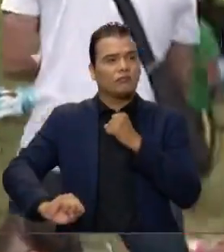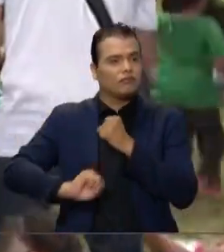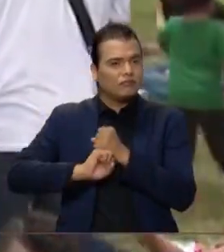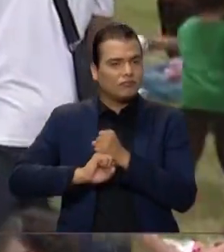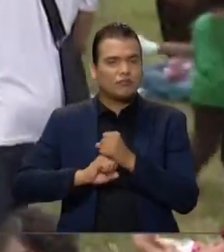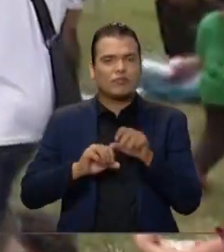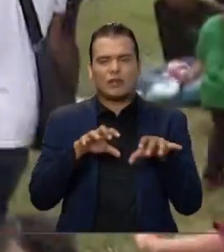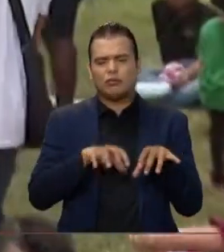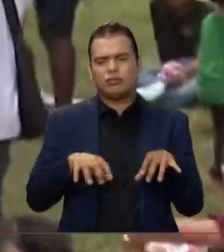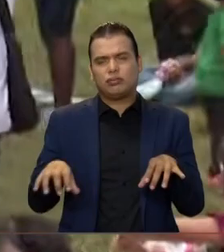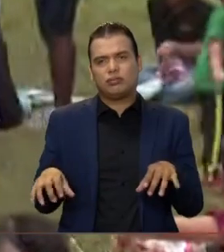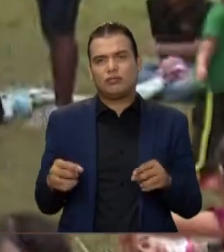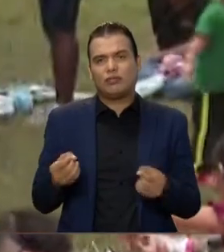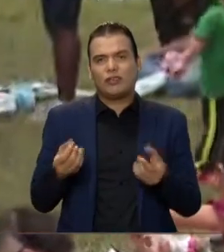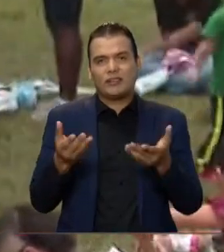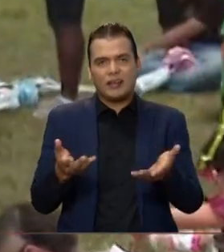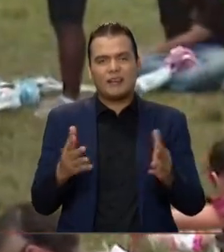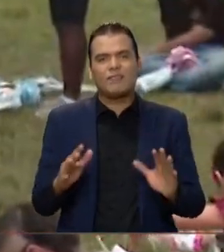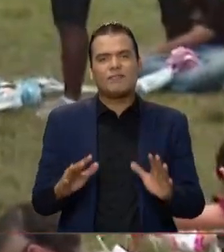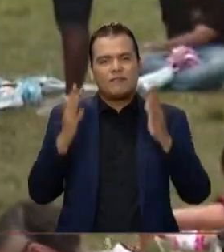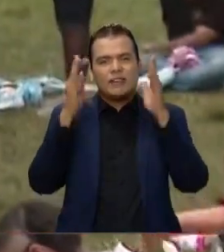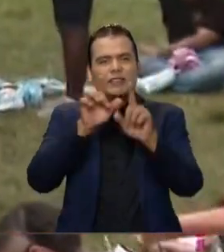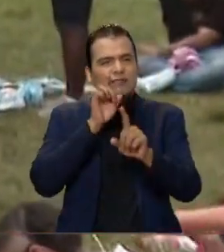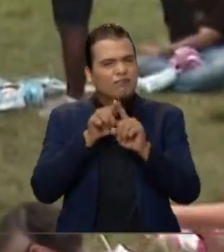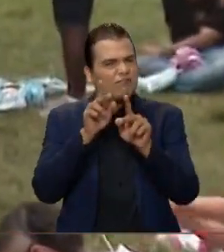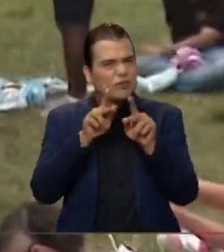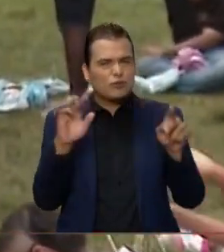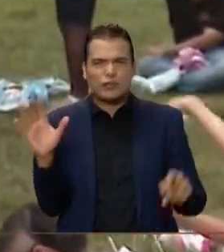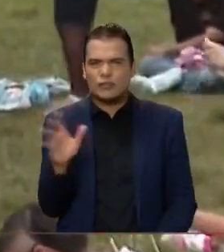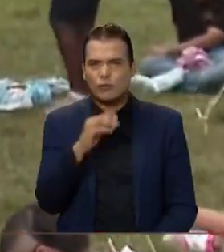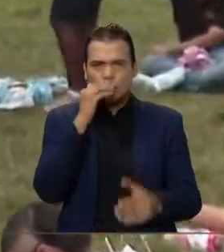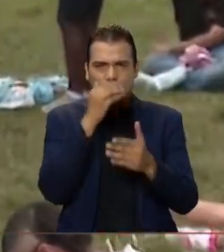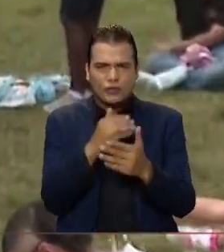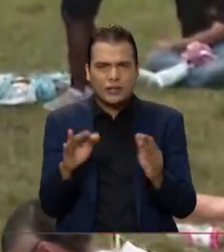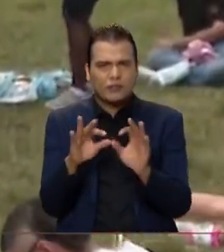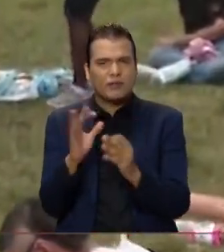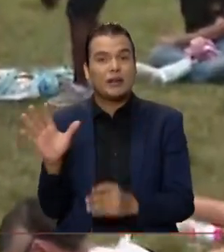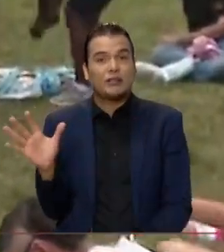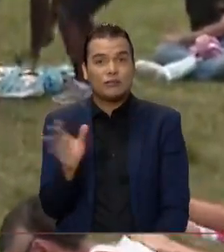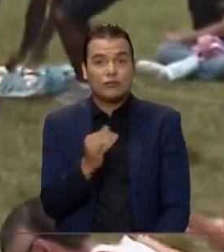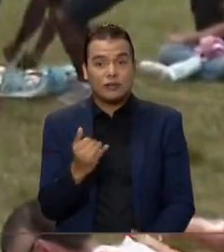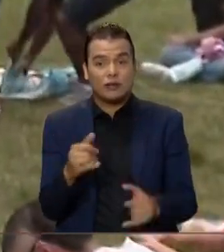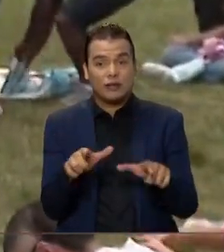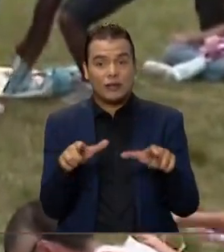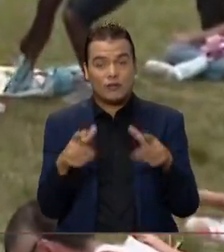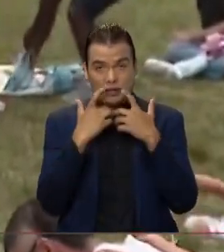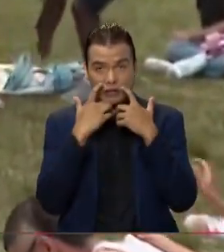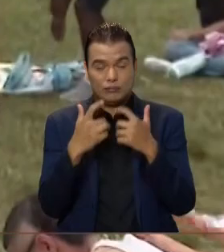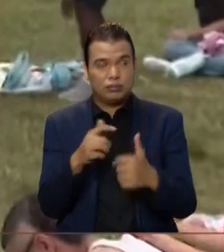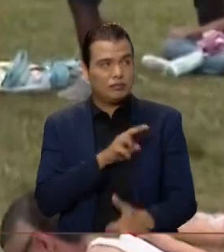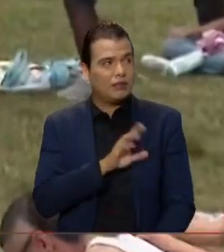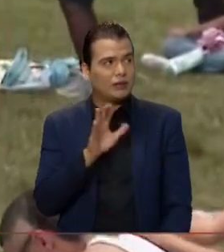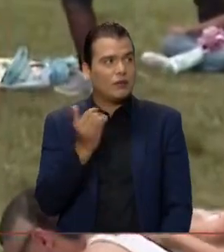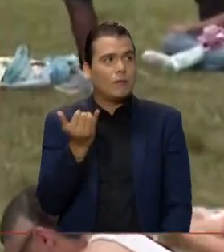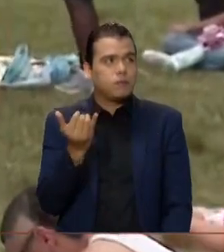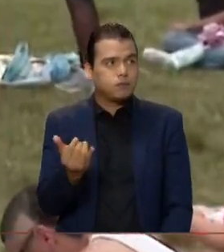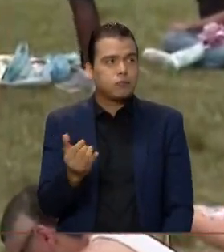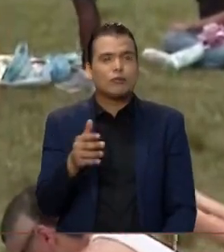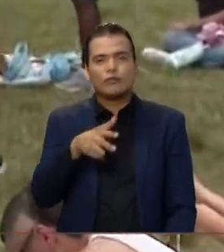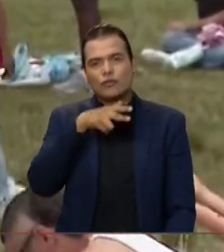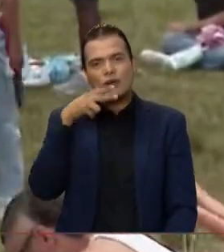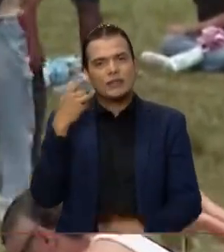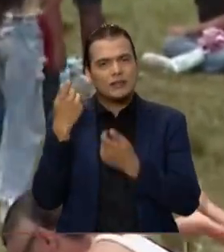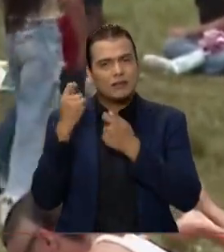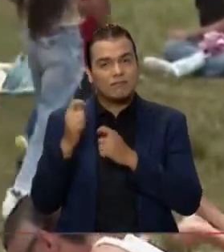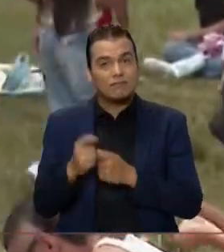los vallecaucanos, esto es una fiesta para los niños y las niñas, y qué más que en este lugar tan emblemático para el Valle del Cauca como es la Hacienda El Paraíso,